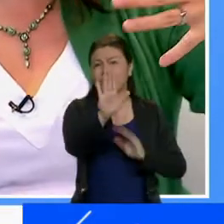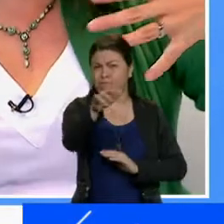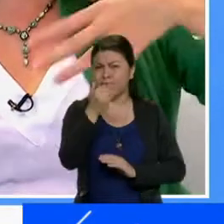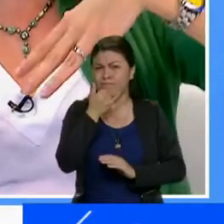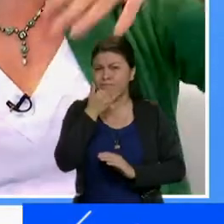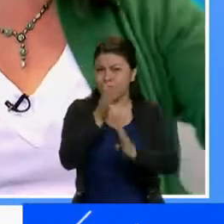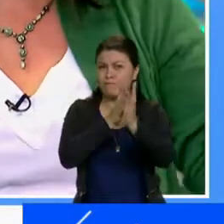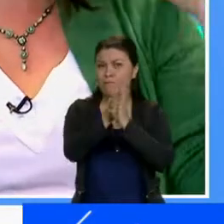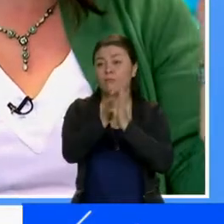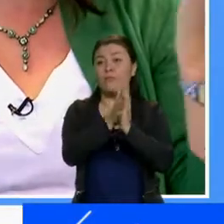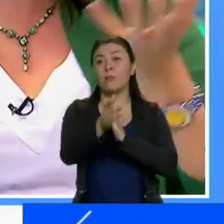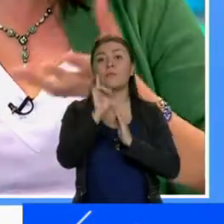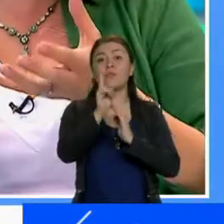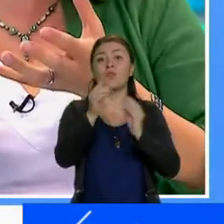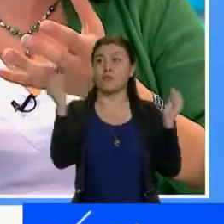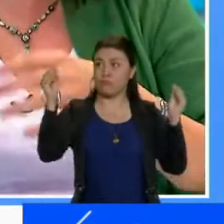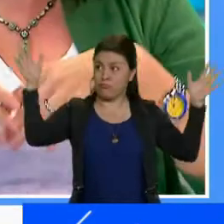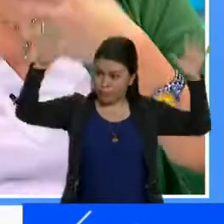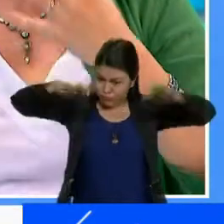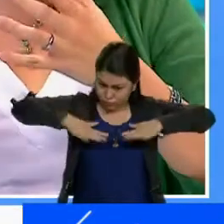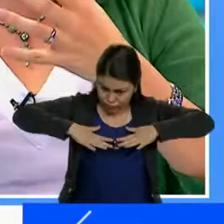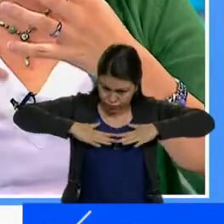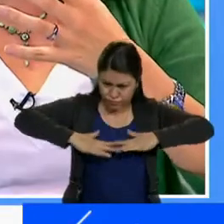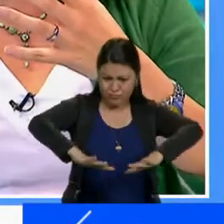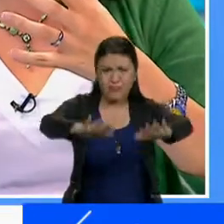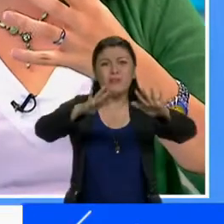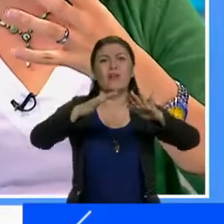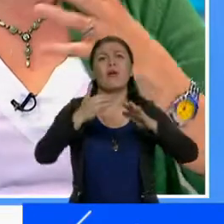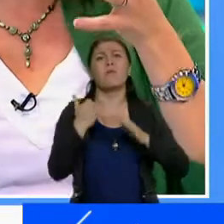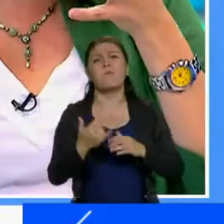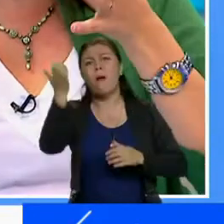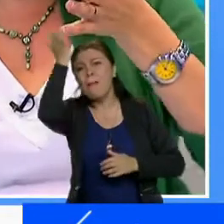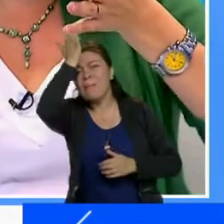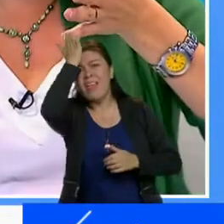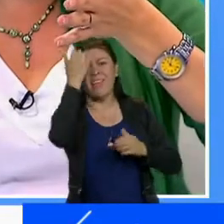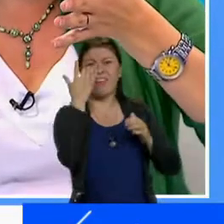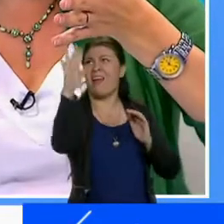estas avalanchas llegaron cargadas de piedras, de árboles,